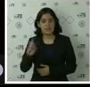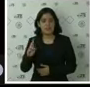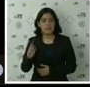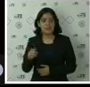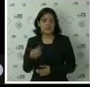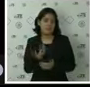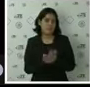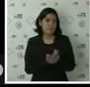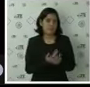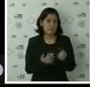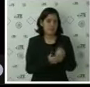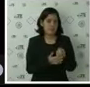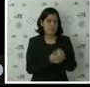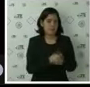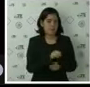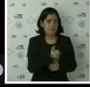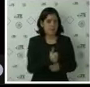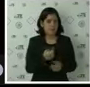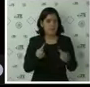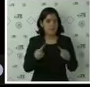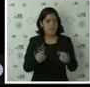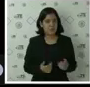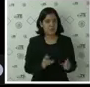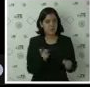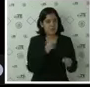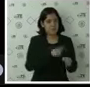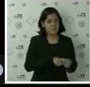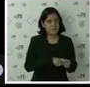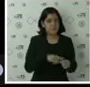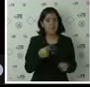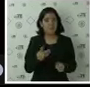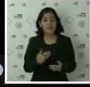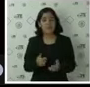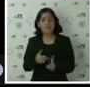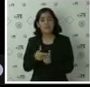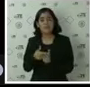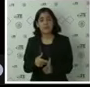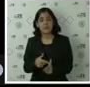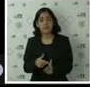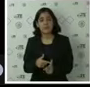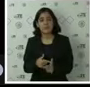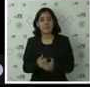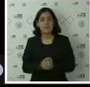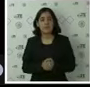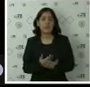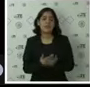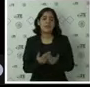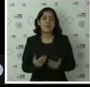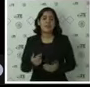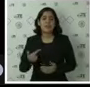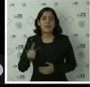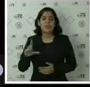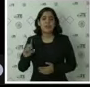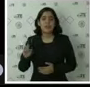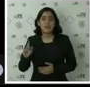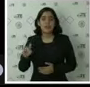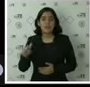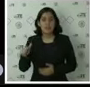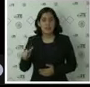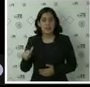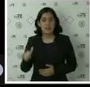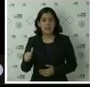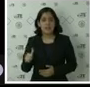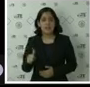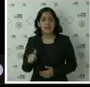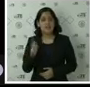con el evento que tenemos y que estamos en estos momentos. Me gustaría, mi querida Gloria, sin ánimo a que suene una grosería,